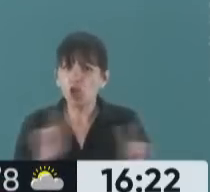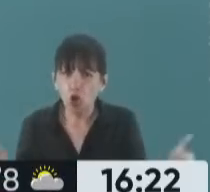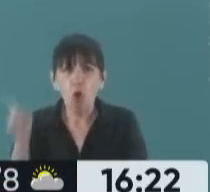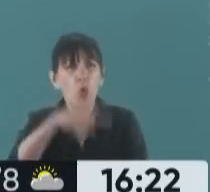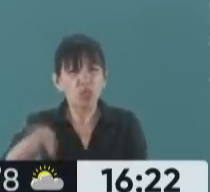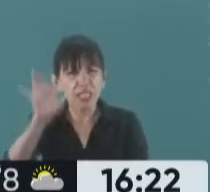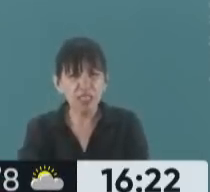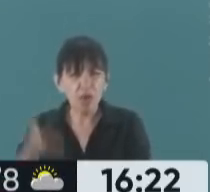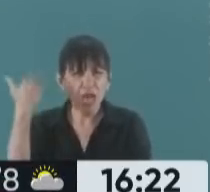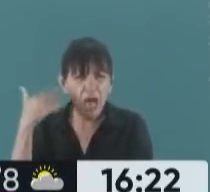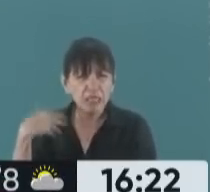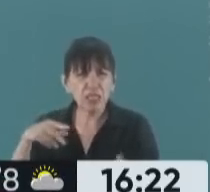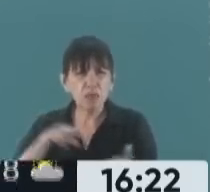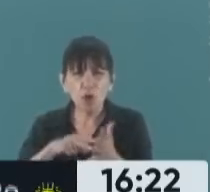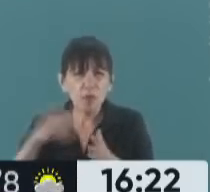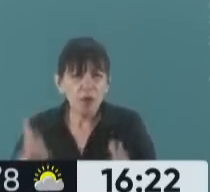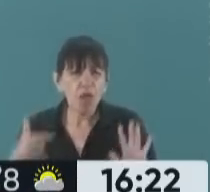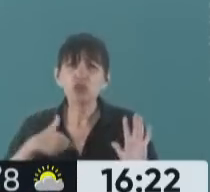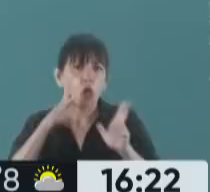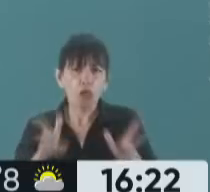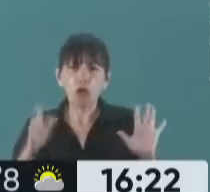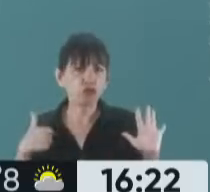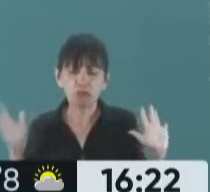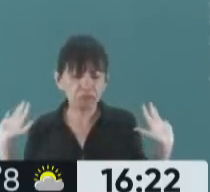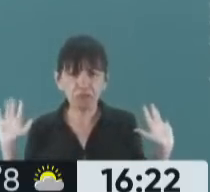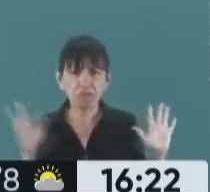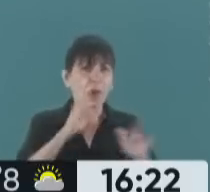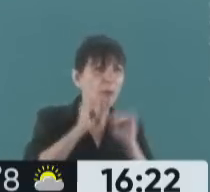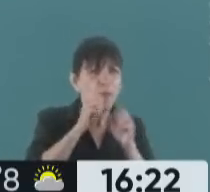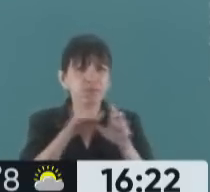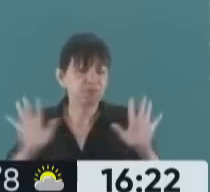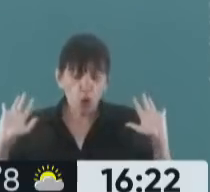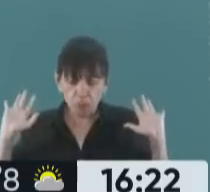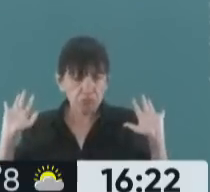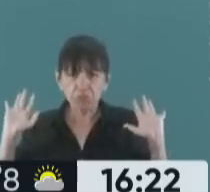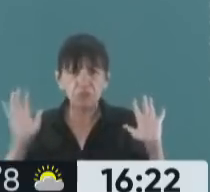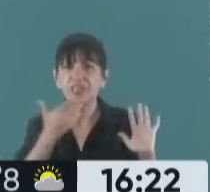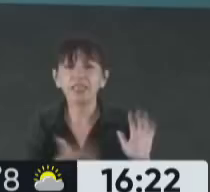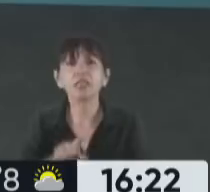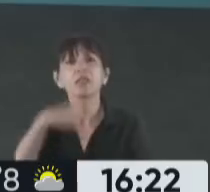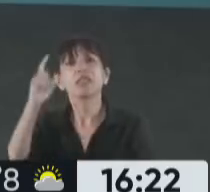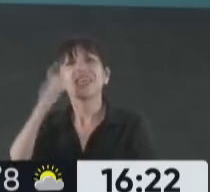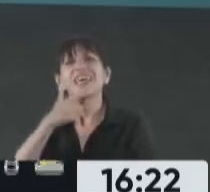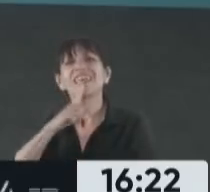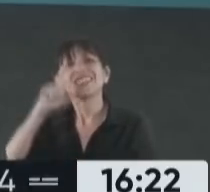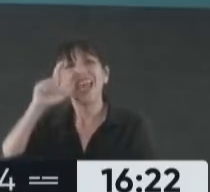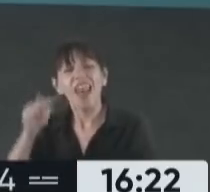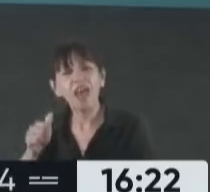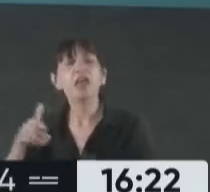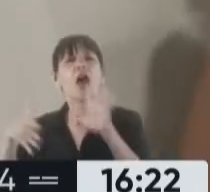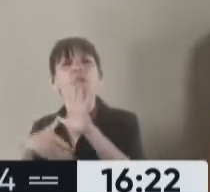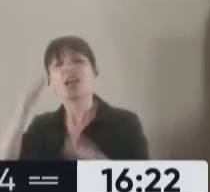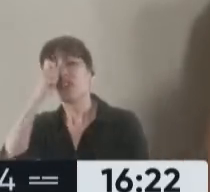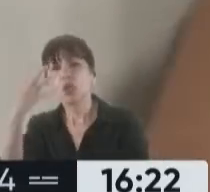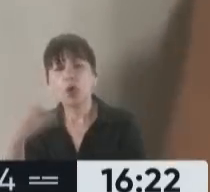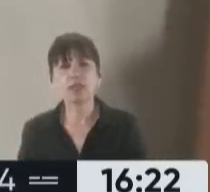episodio con off hace poco acá, que era de otro, y también dije, yo no comento off. Muchas gracias, Silvia. Estela Garnica, de América 24.